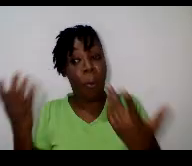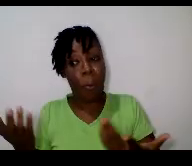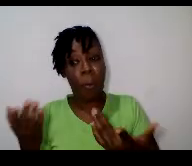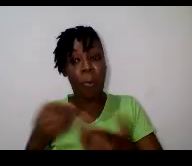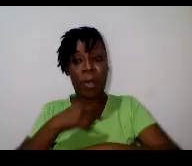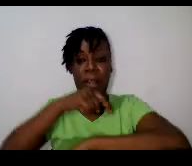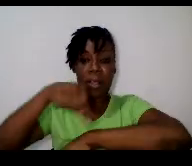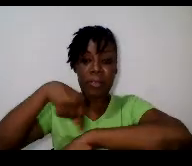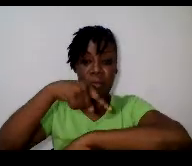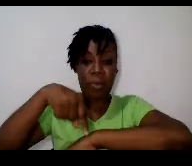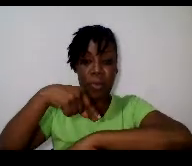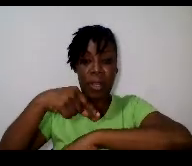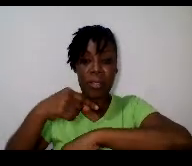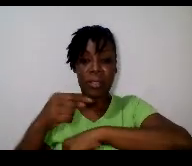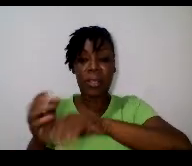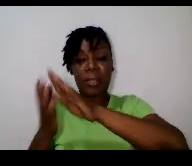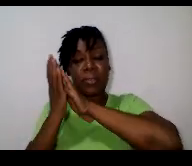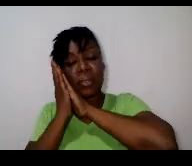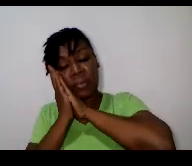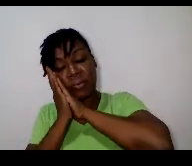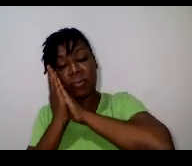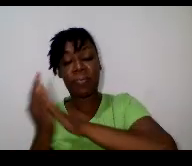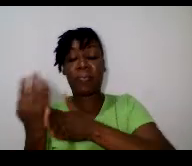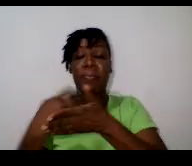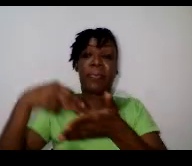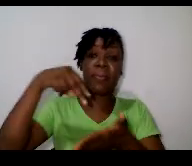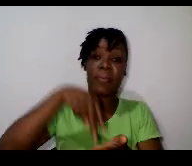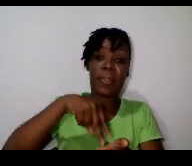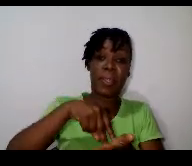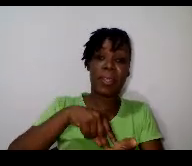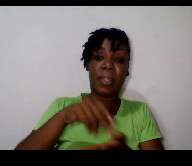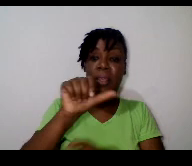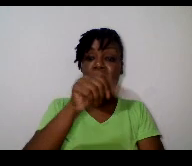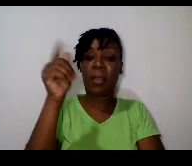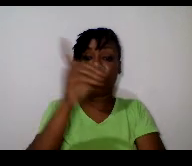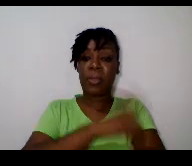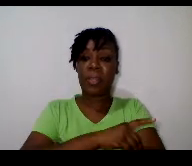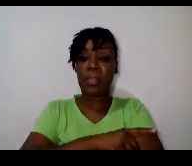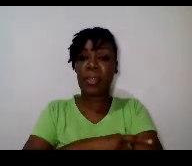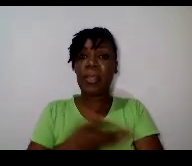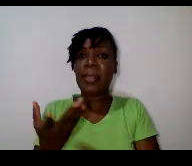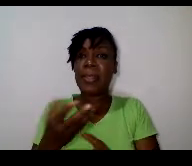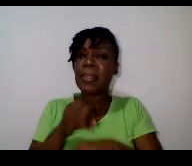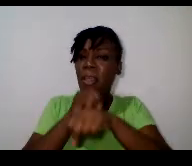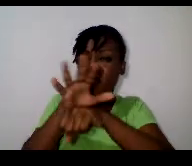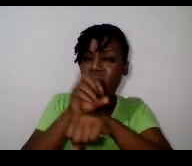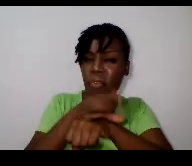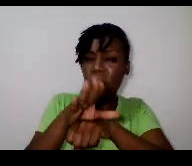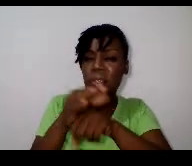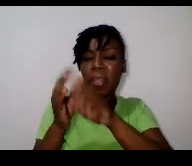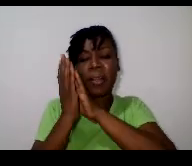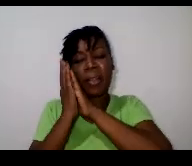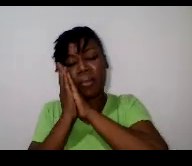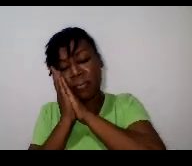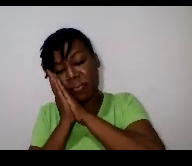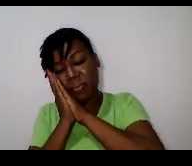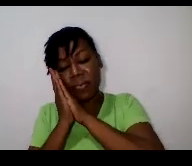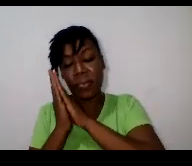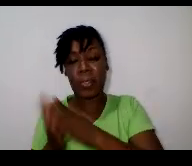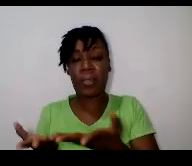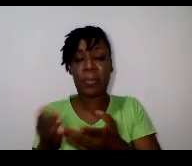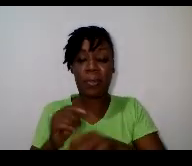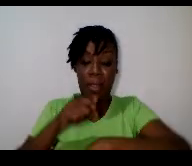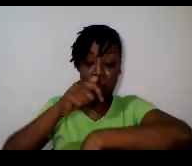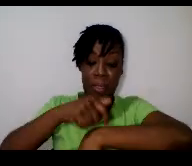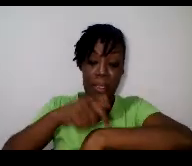acueste y se despierte al día siguiente? Es decir, si influye la hora en la que se está acostando o si es necesario nada más